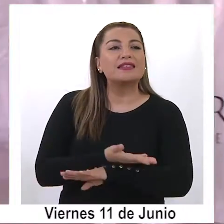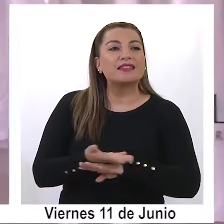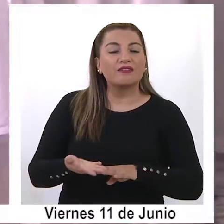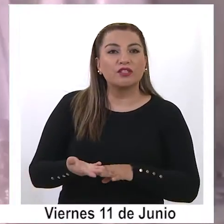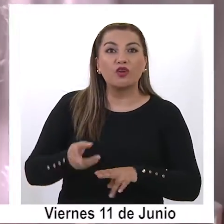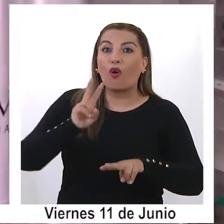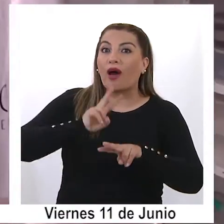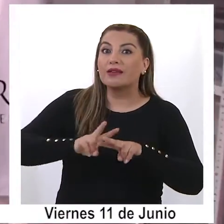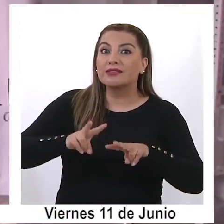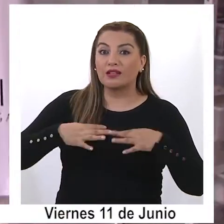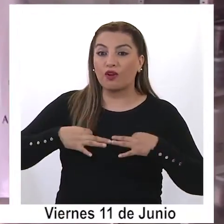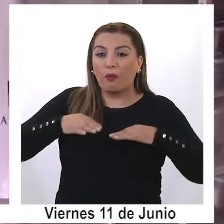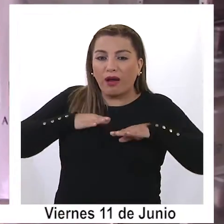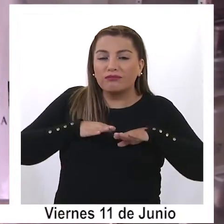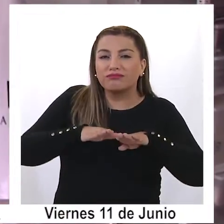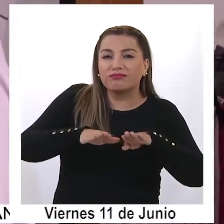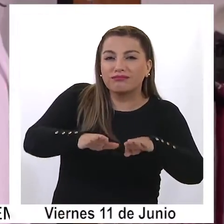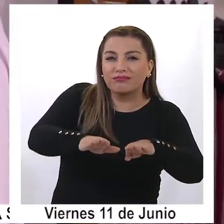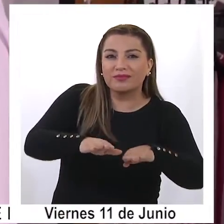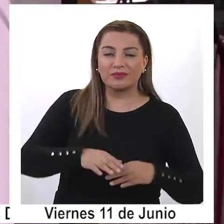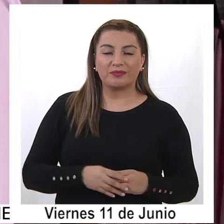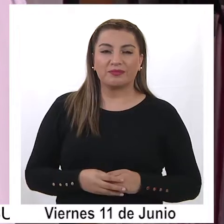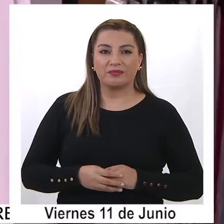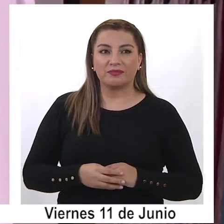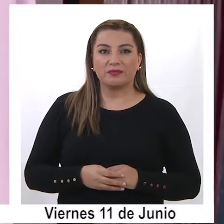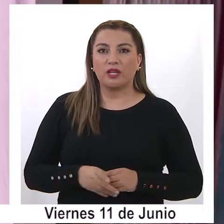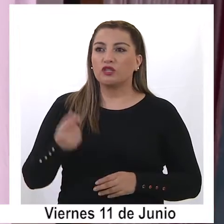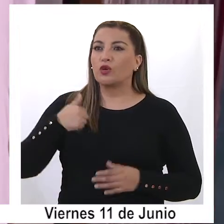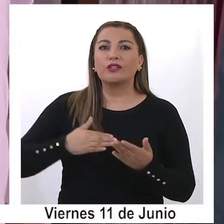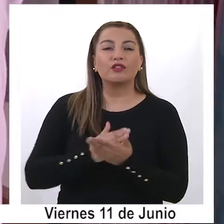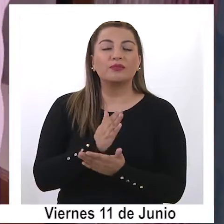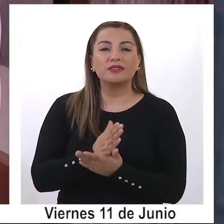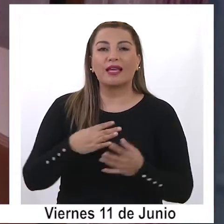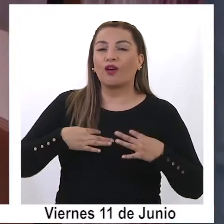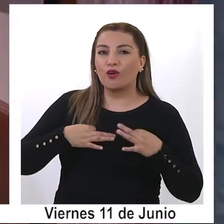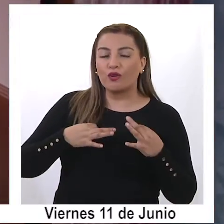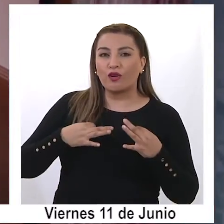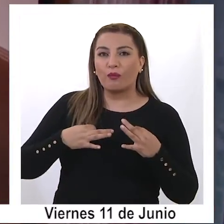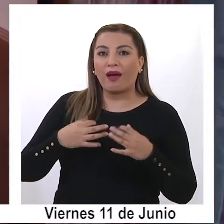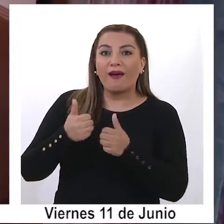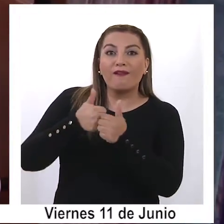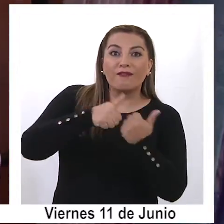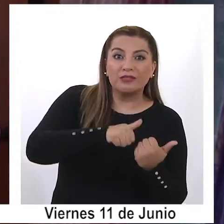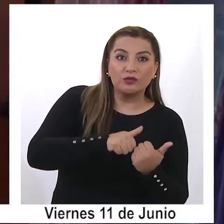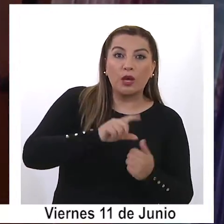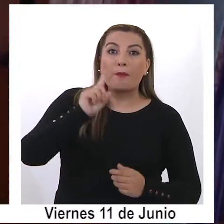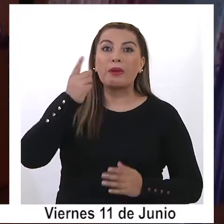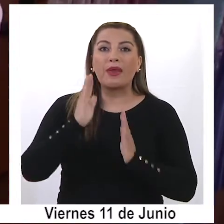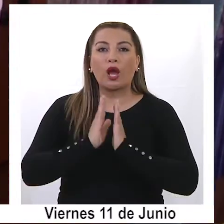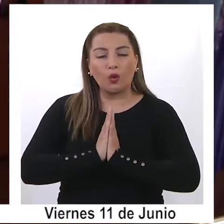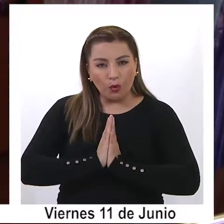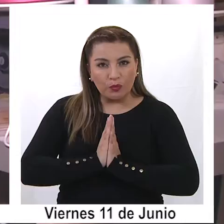servicio de confección de este tipo de vestuario. Comencé con el vestuario de bautizo y primera